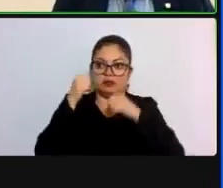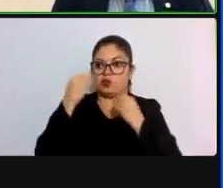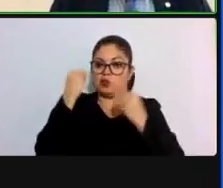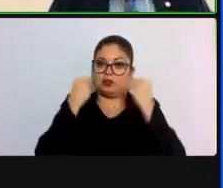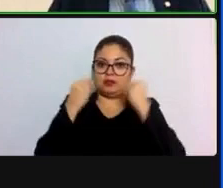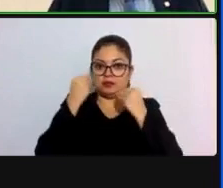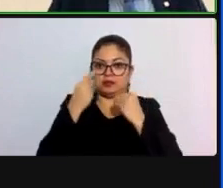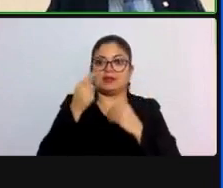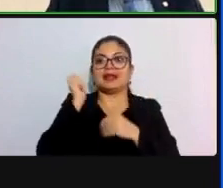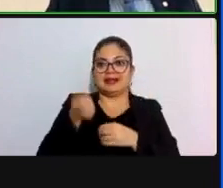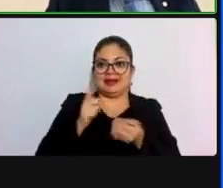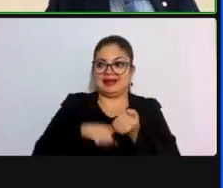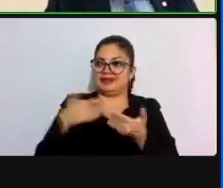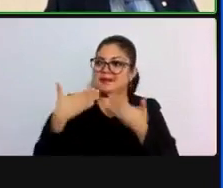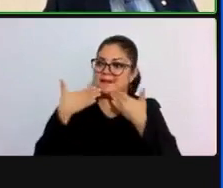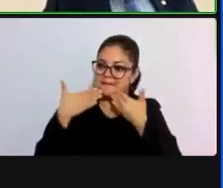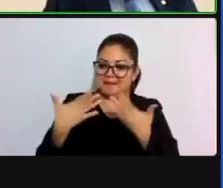hecha.